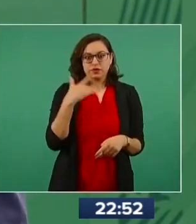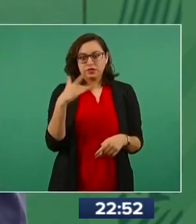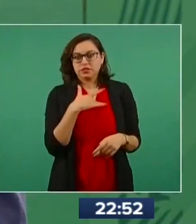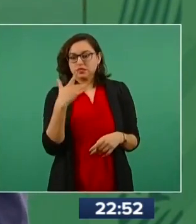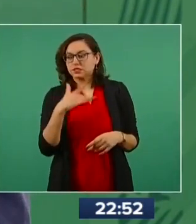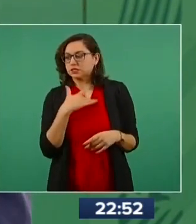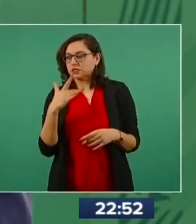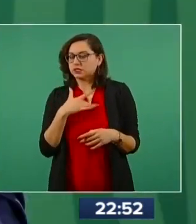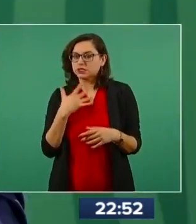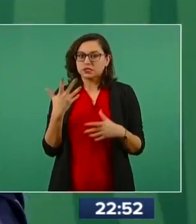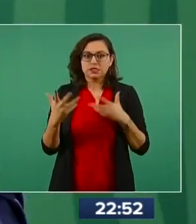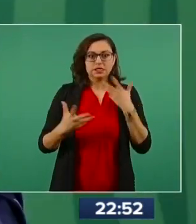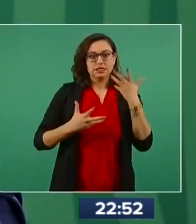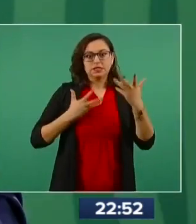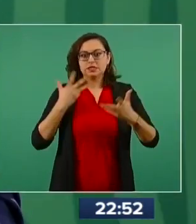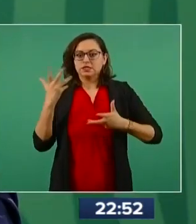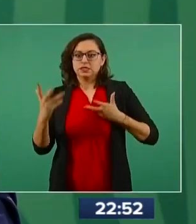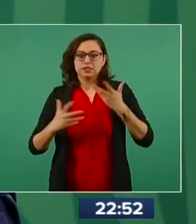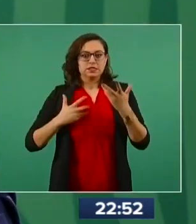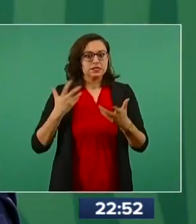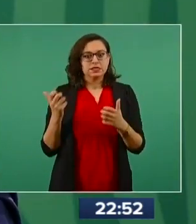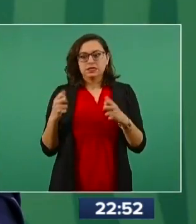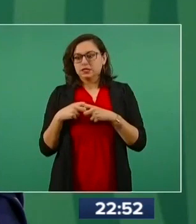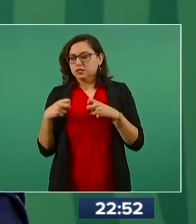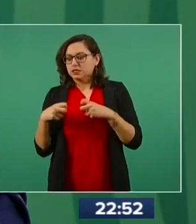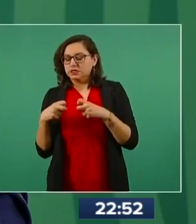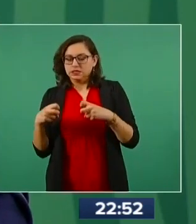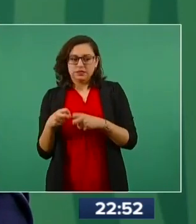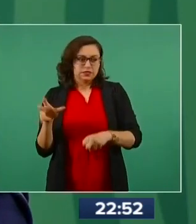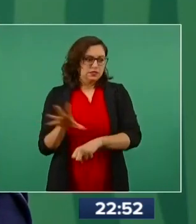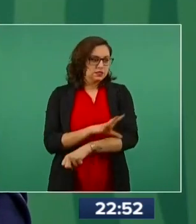desbordadas hay nerviosismo